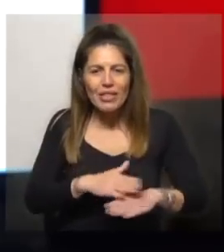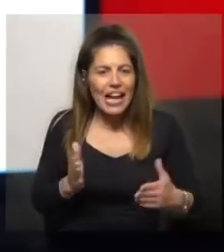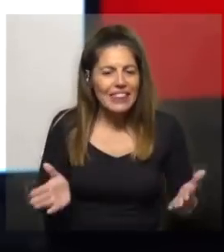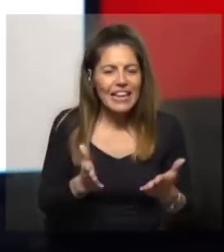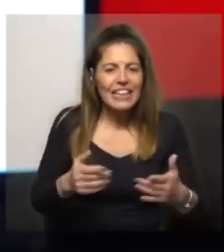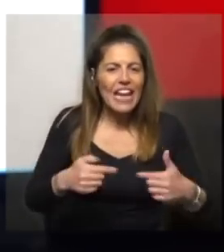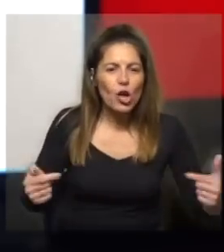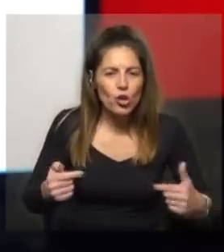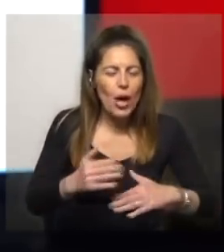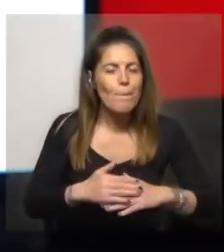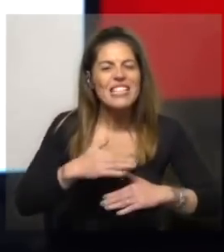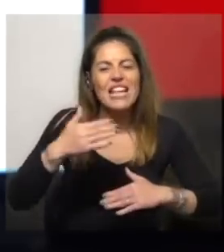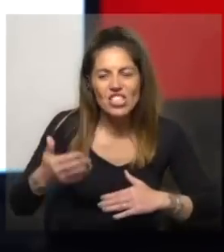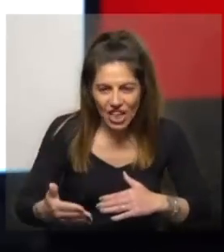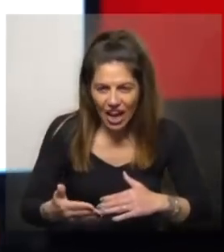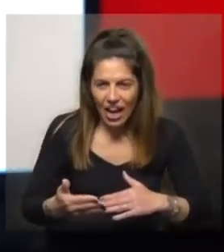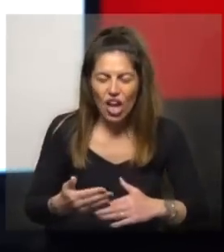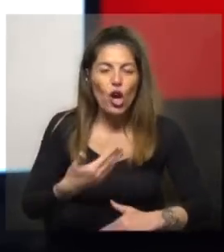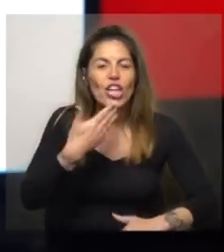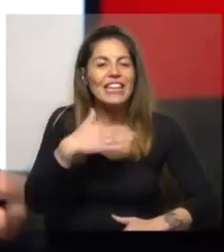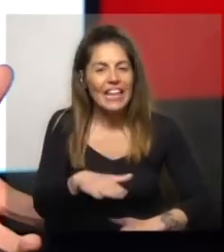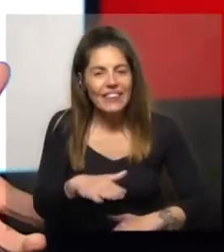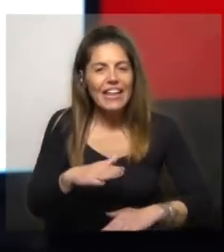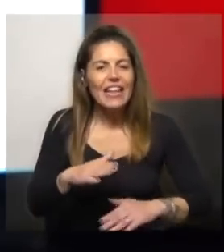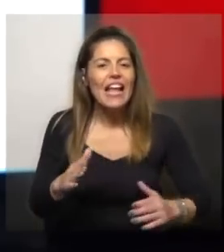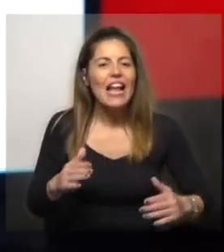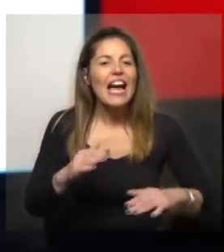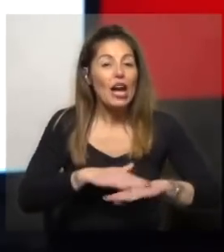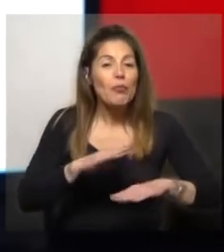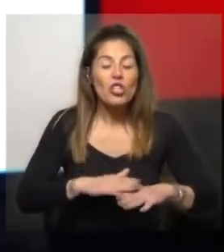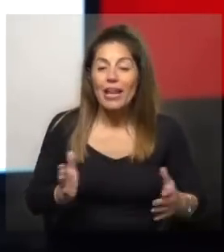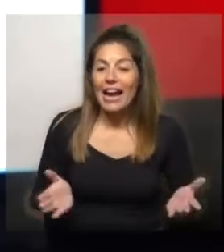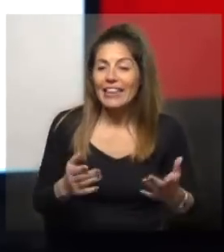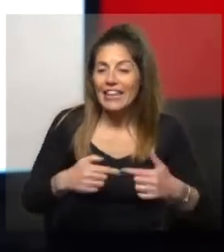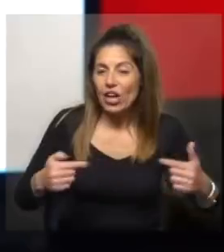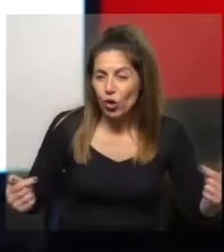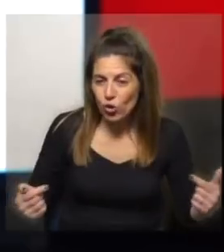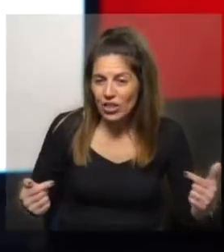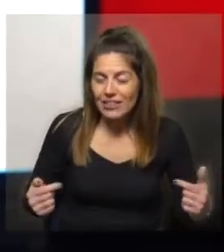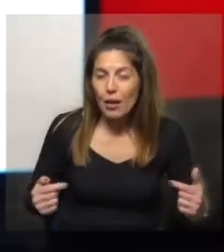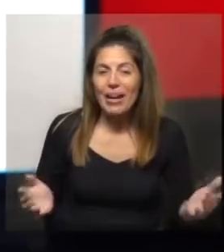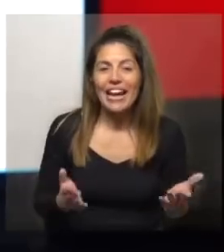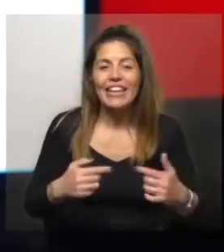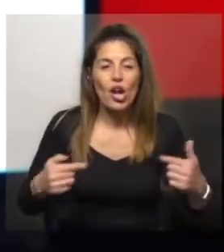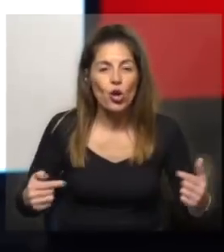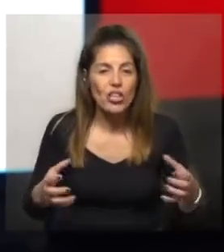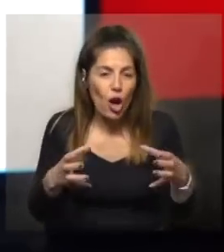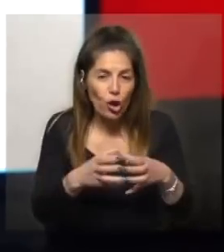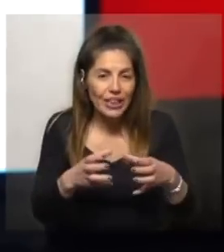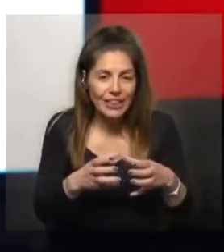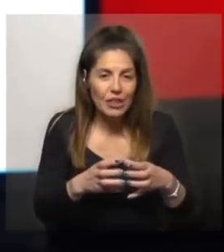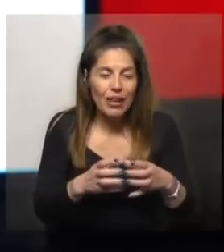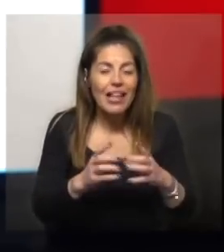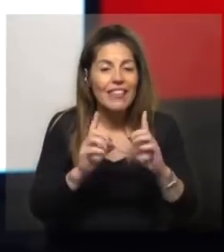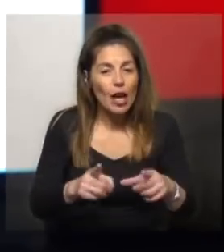más allá de ella con entender la responsabilidad de que generar cosas también por momentos para generar cosas colectivas hay ciertas cosas individuales que se